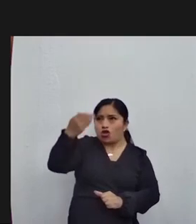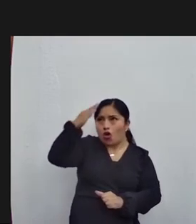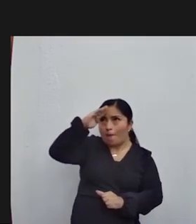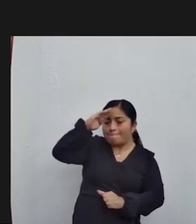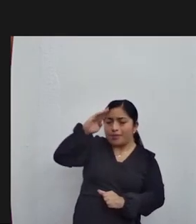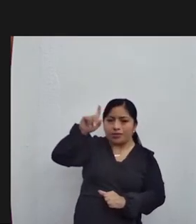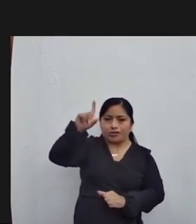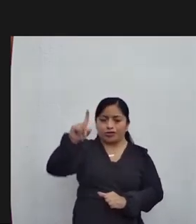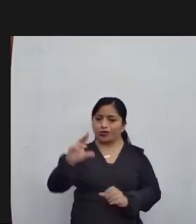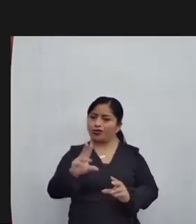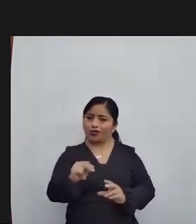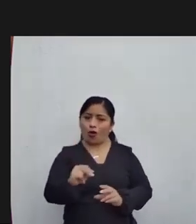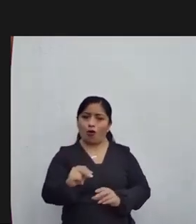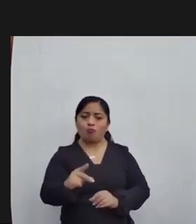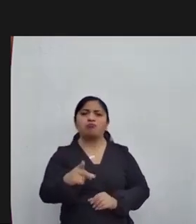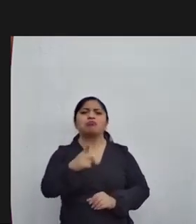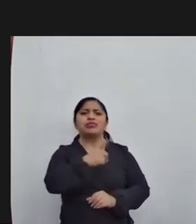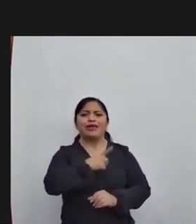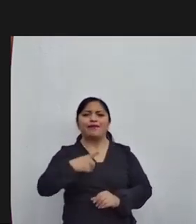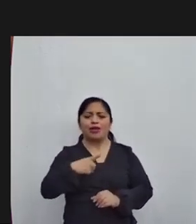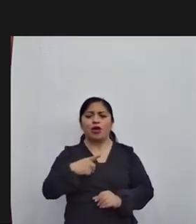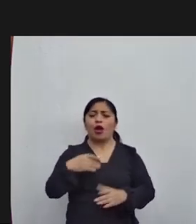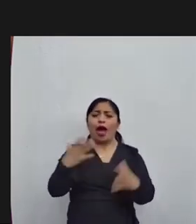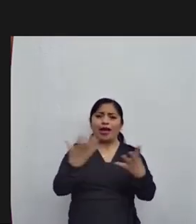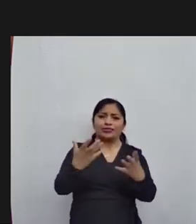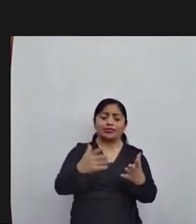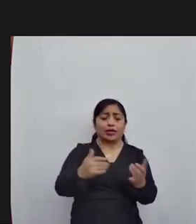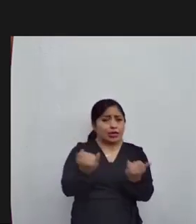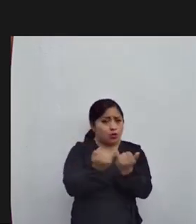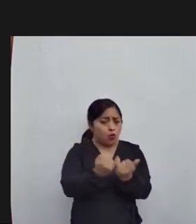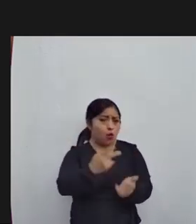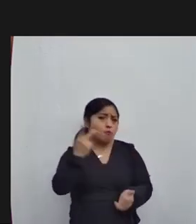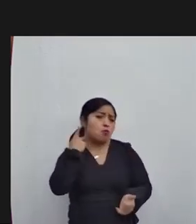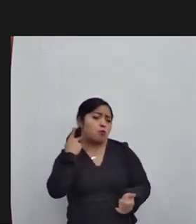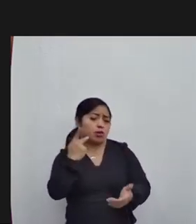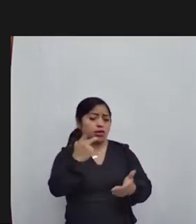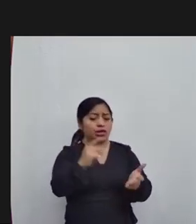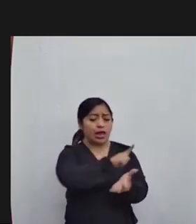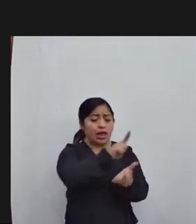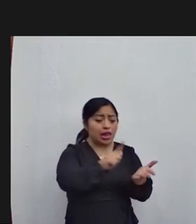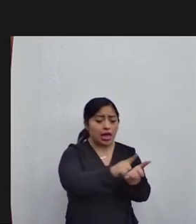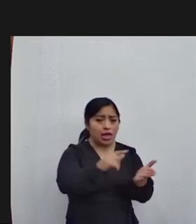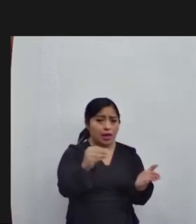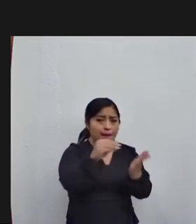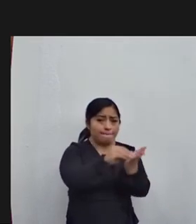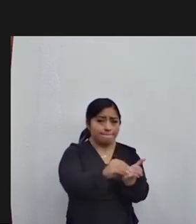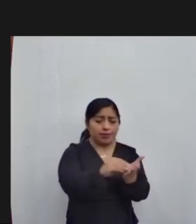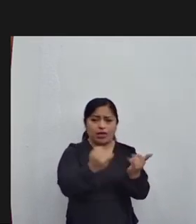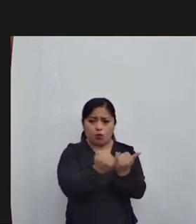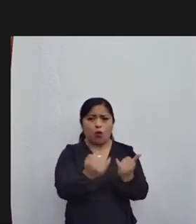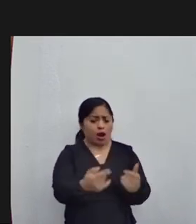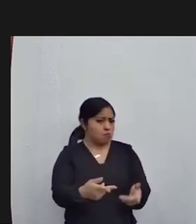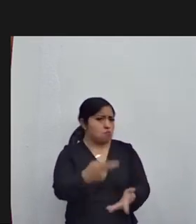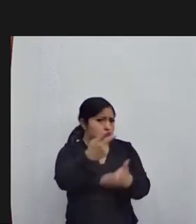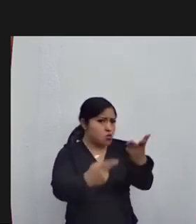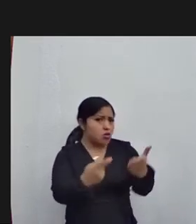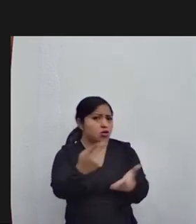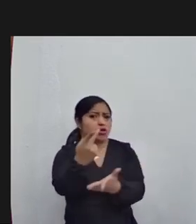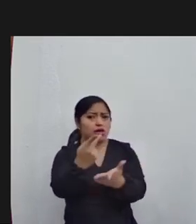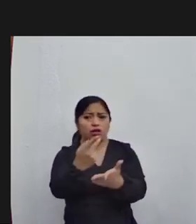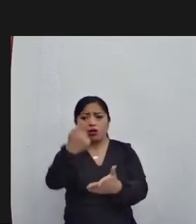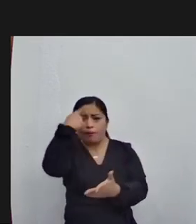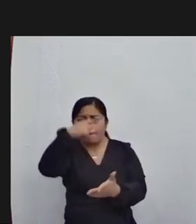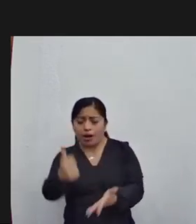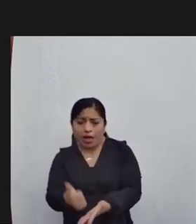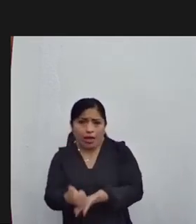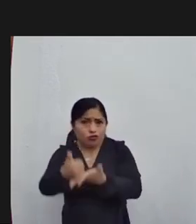este proceso de crear políticas públicas y crear programas de apoyo, ¿no? Y lo vemos en la